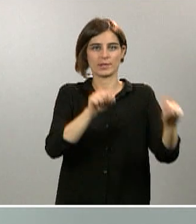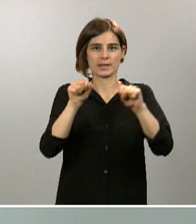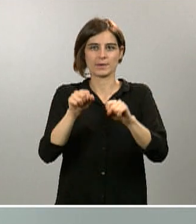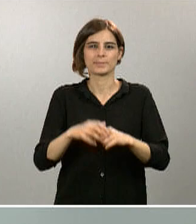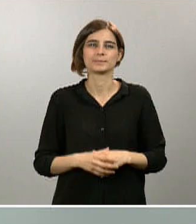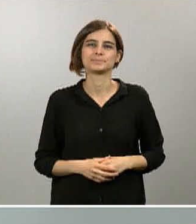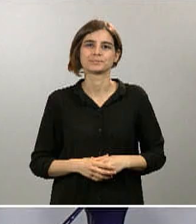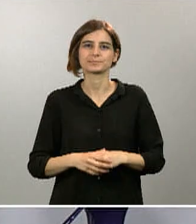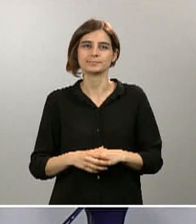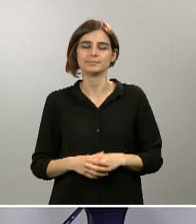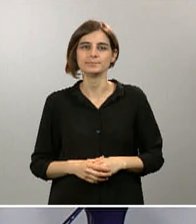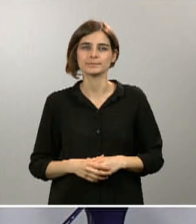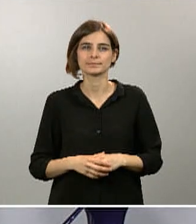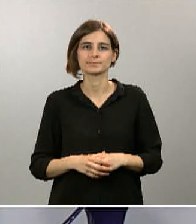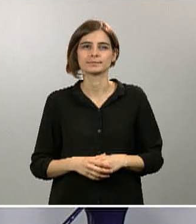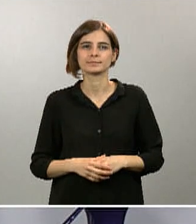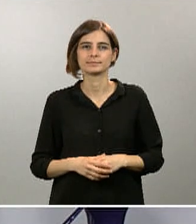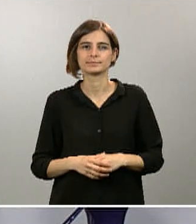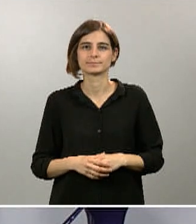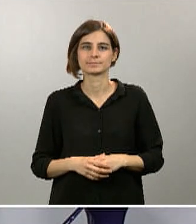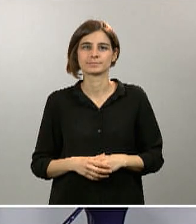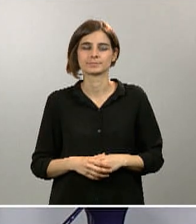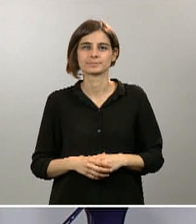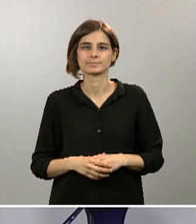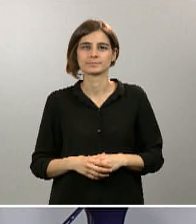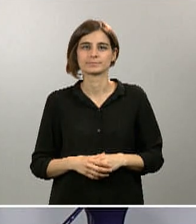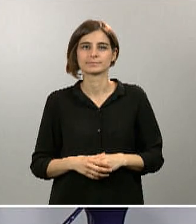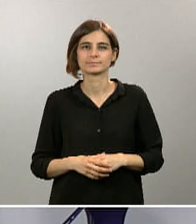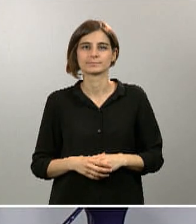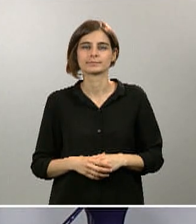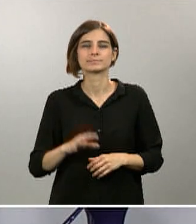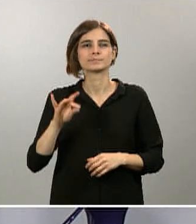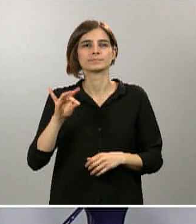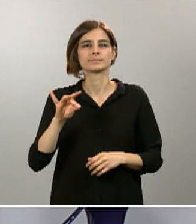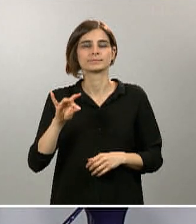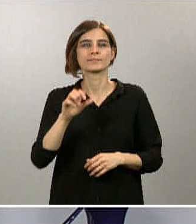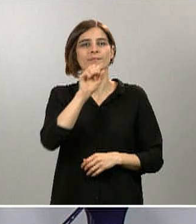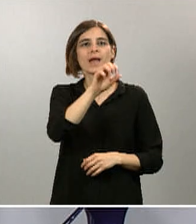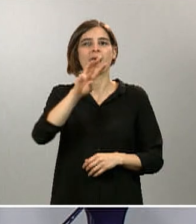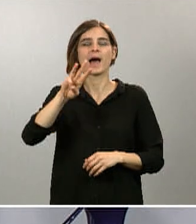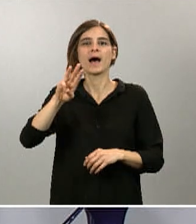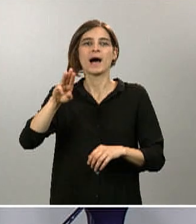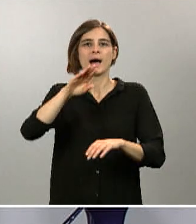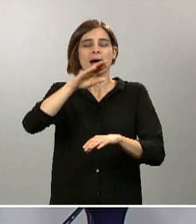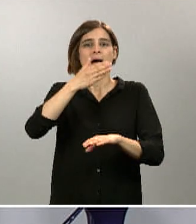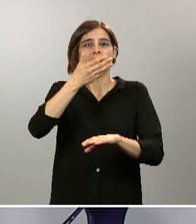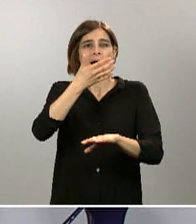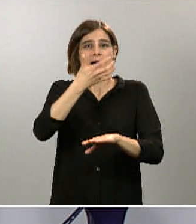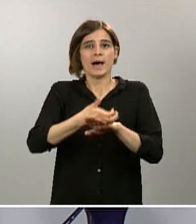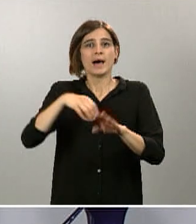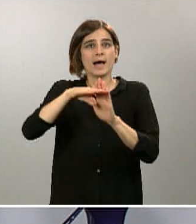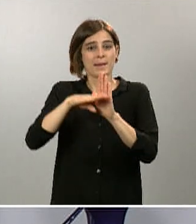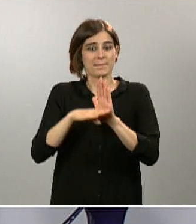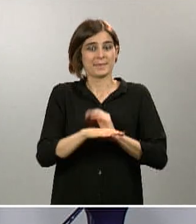Sí, por lo que respecta a la utilización de aplicaciones por los niños, en